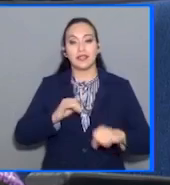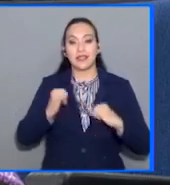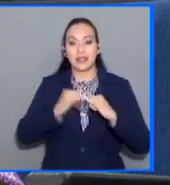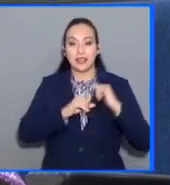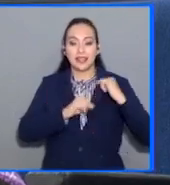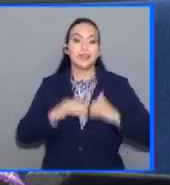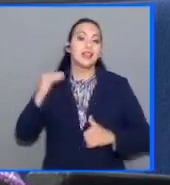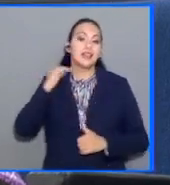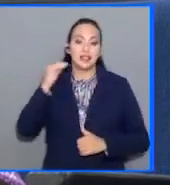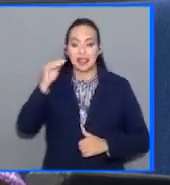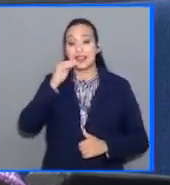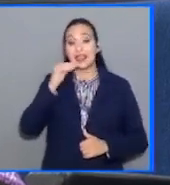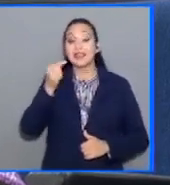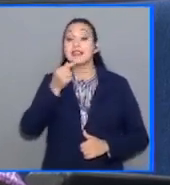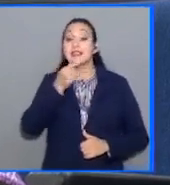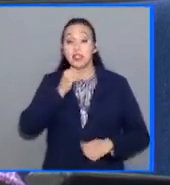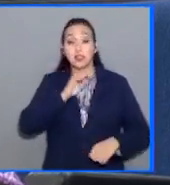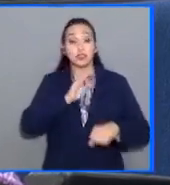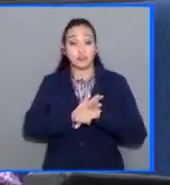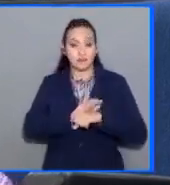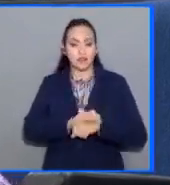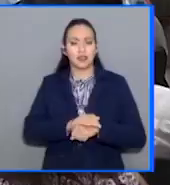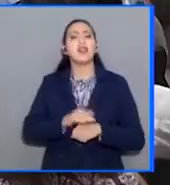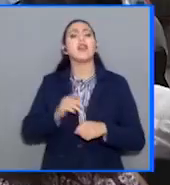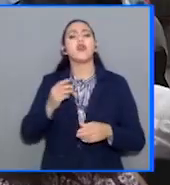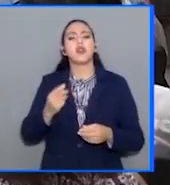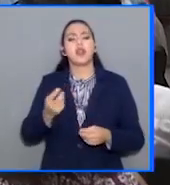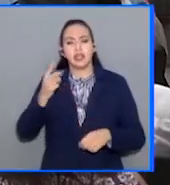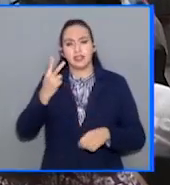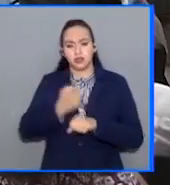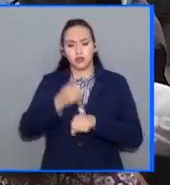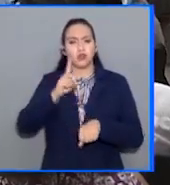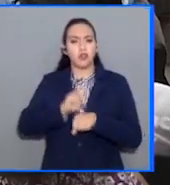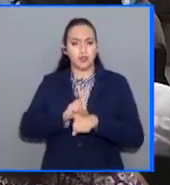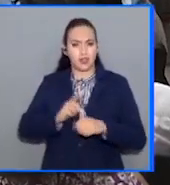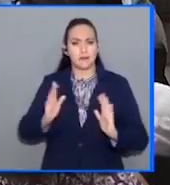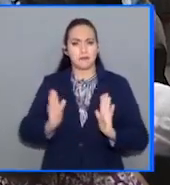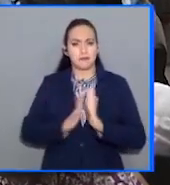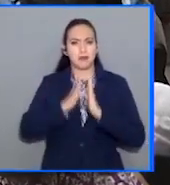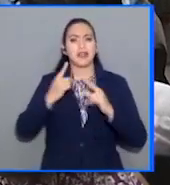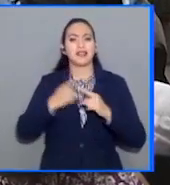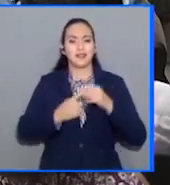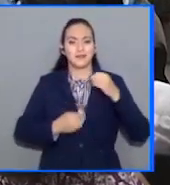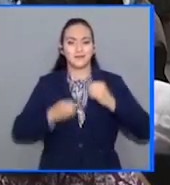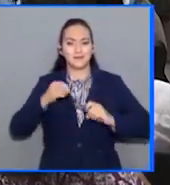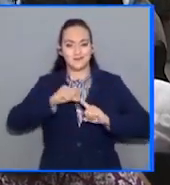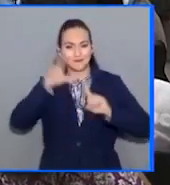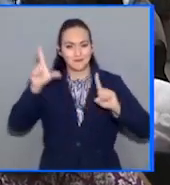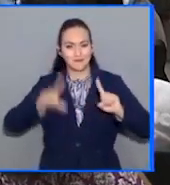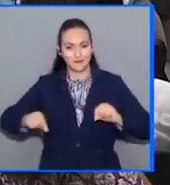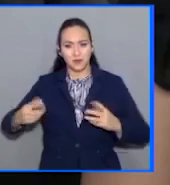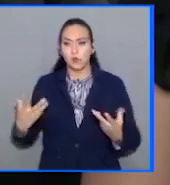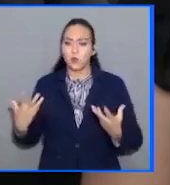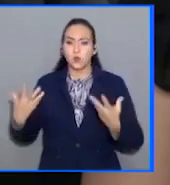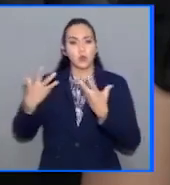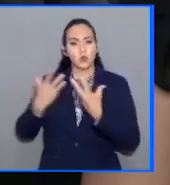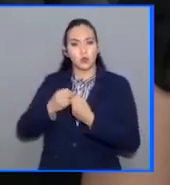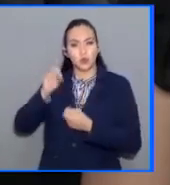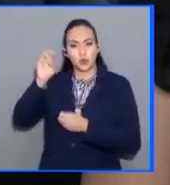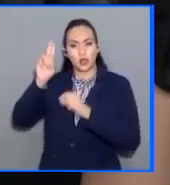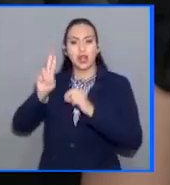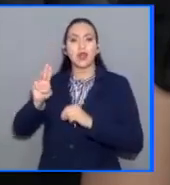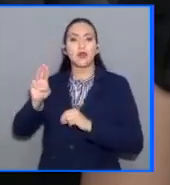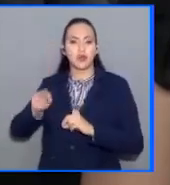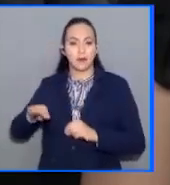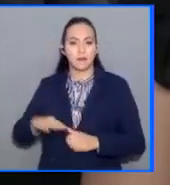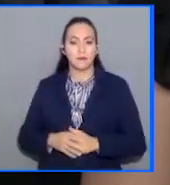Infancia al participar en el segundo día de un foro organizado por la Suprema Corte en conjunto con la UNAM. De la experiencia que